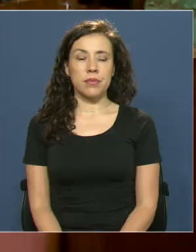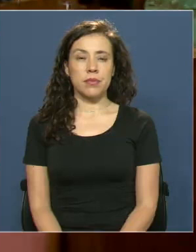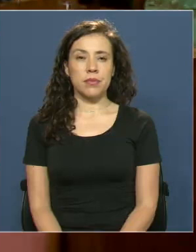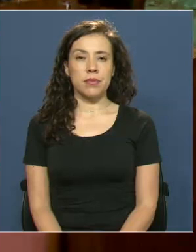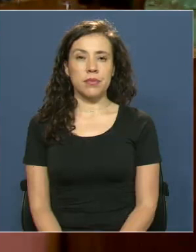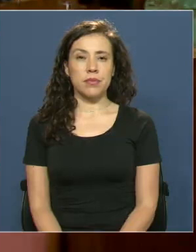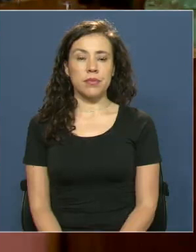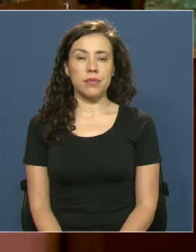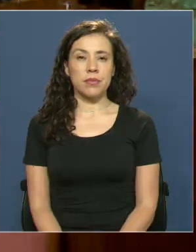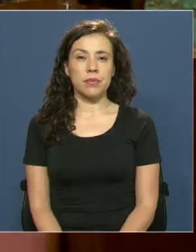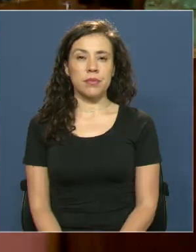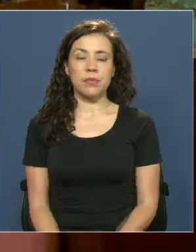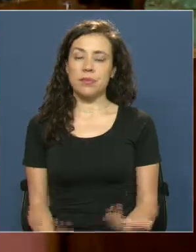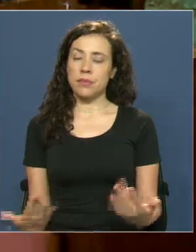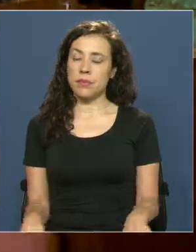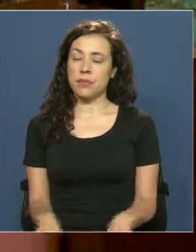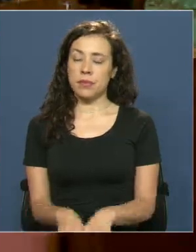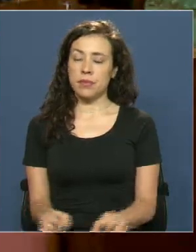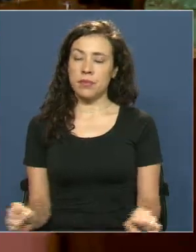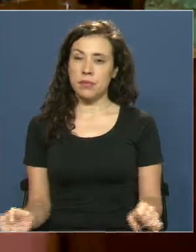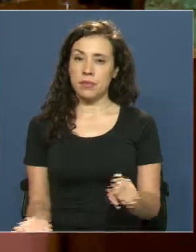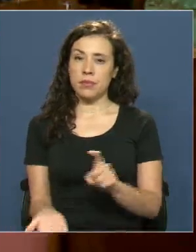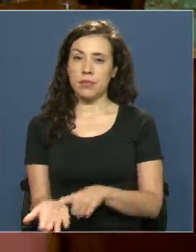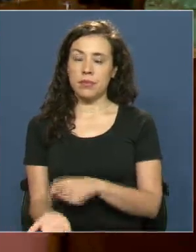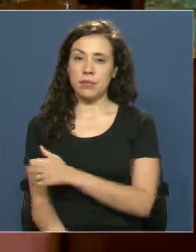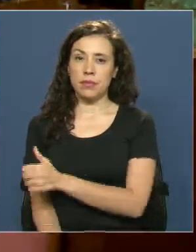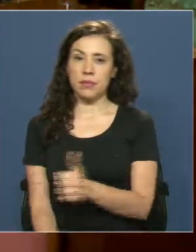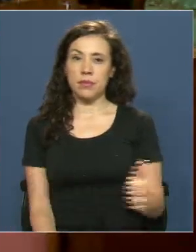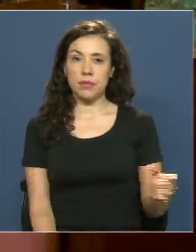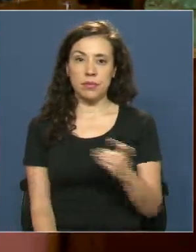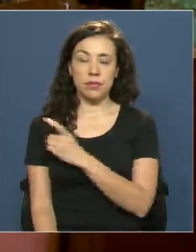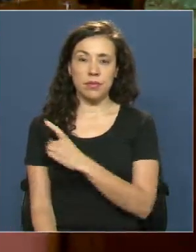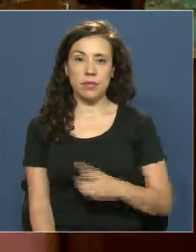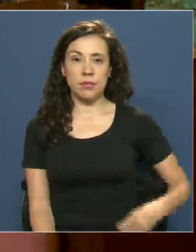En votación, han votado todas las señoras y señores diputados.